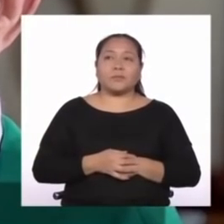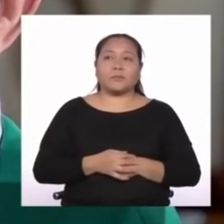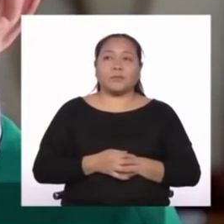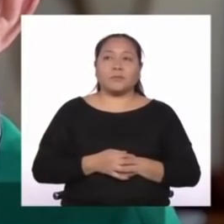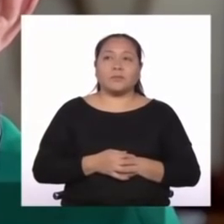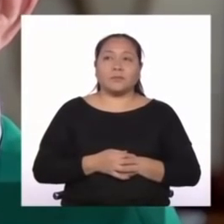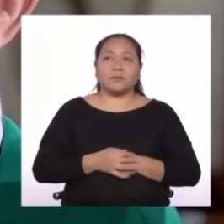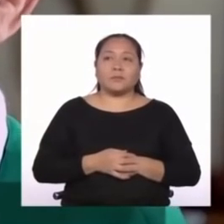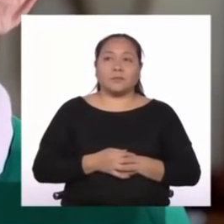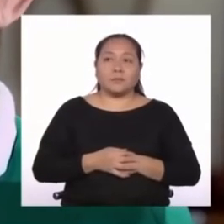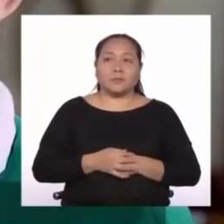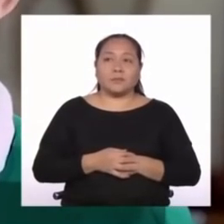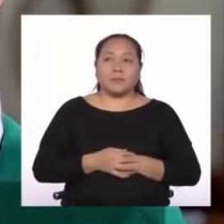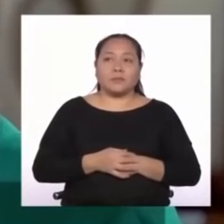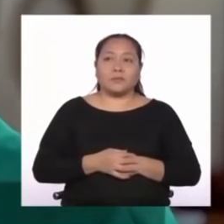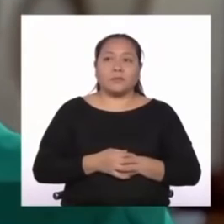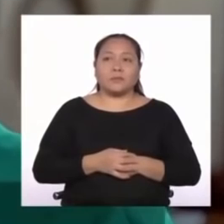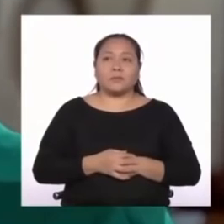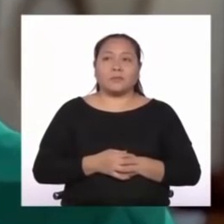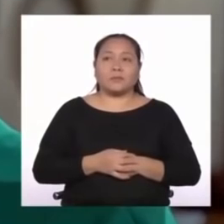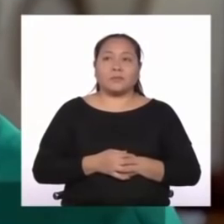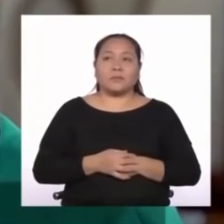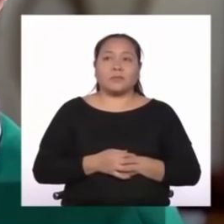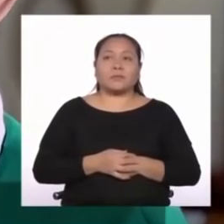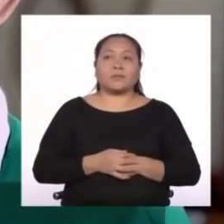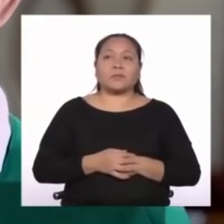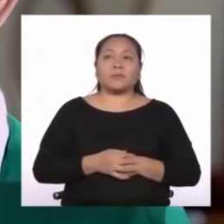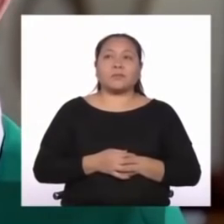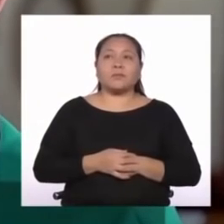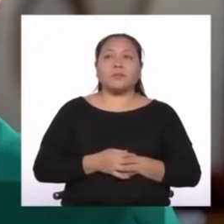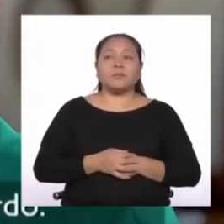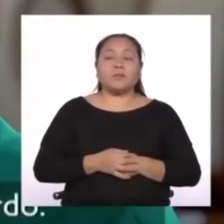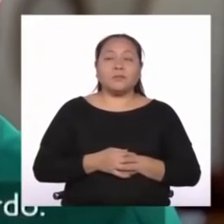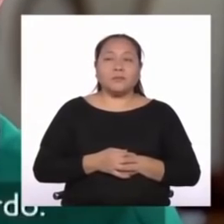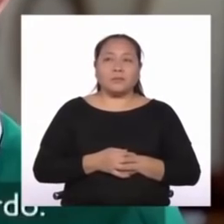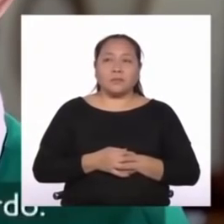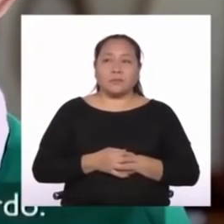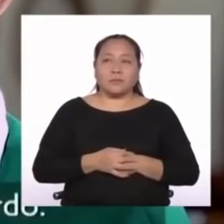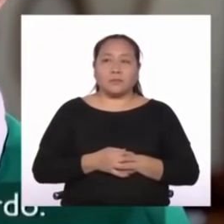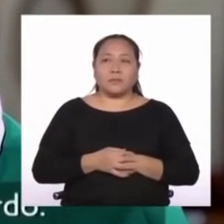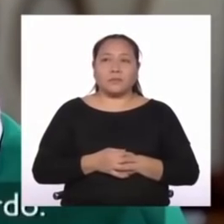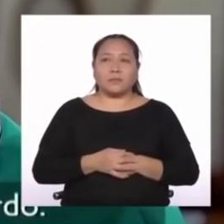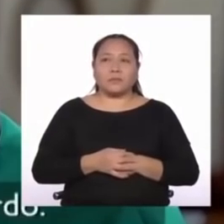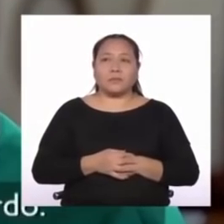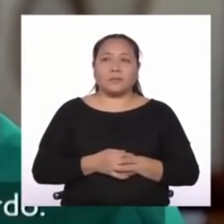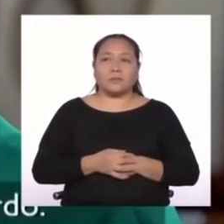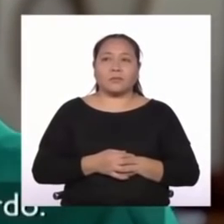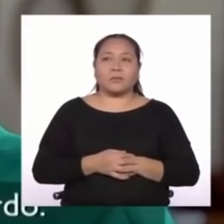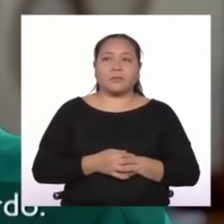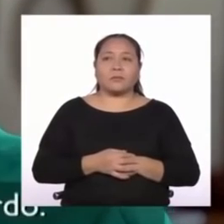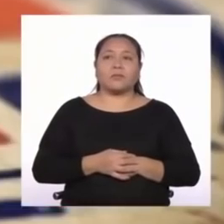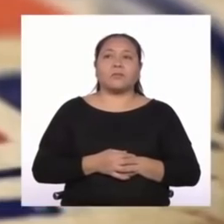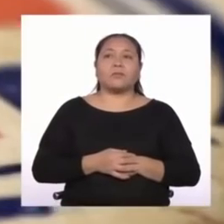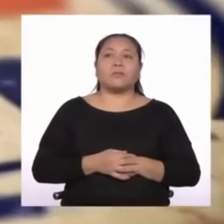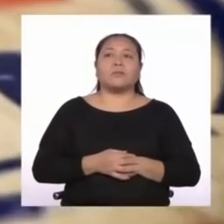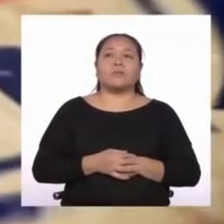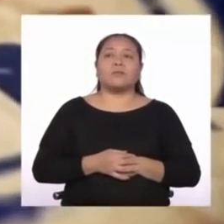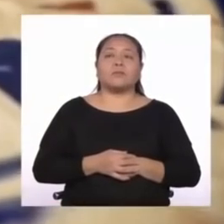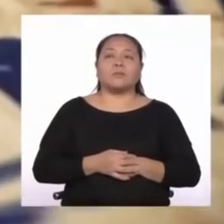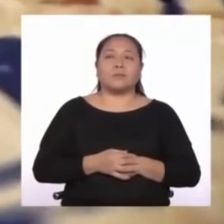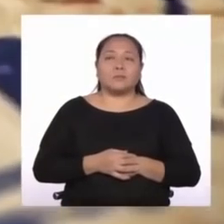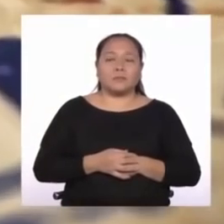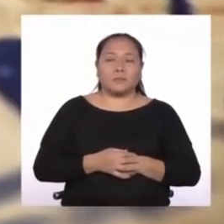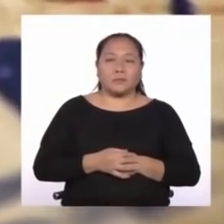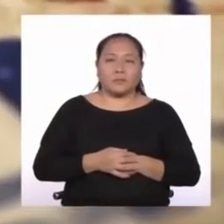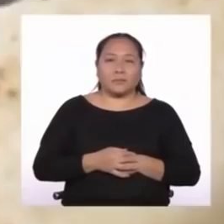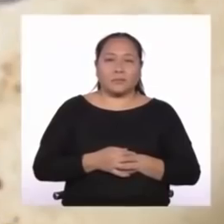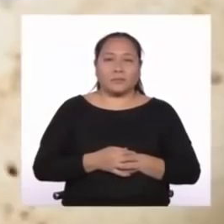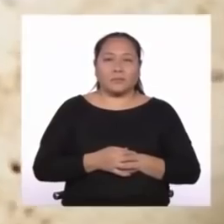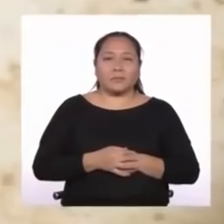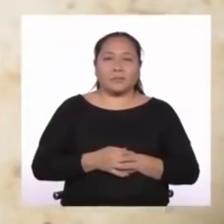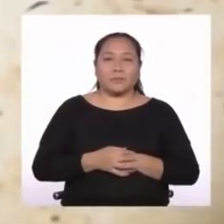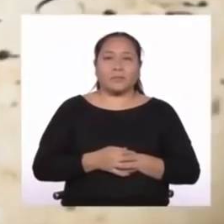that I love my bacon, I love my cheese, I love what they call a pork pie.